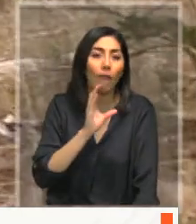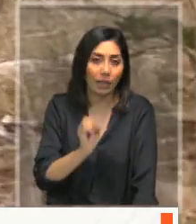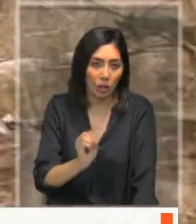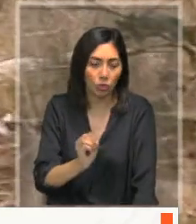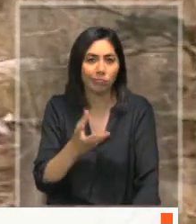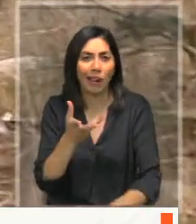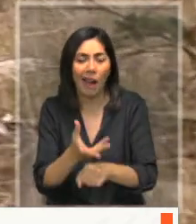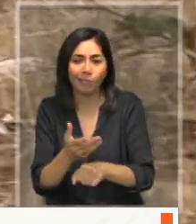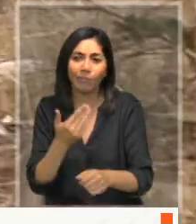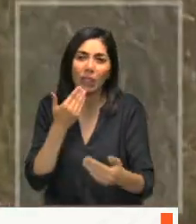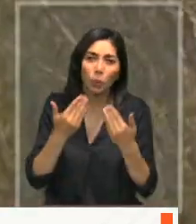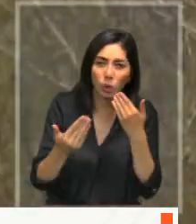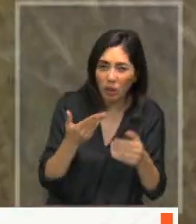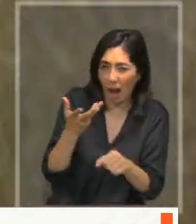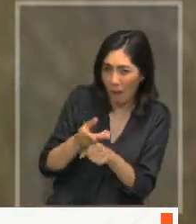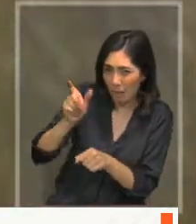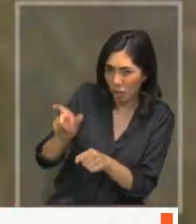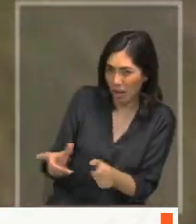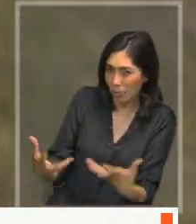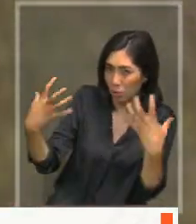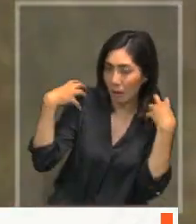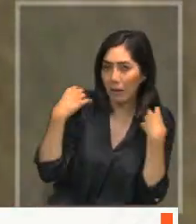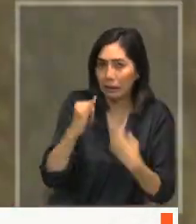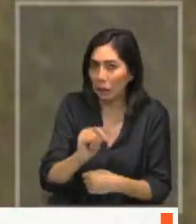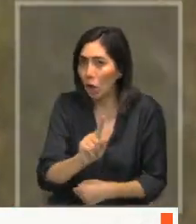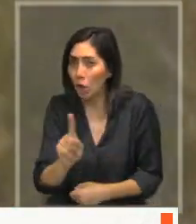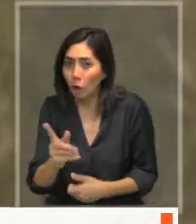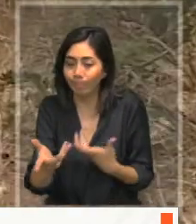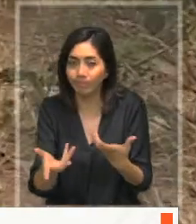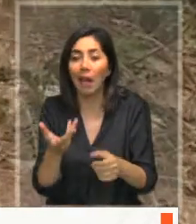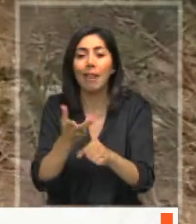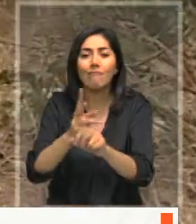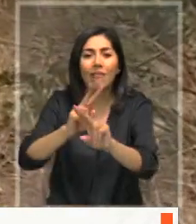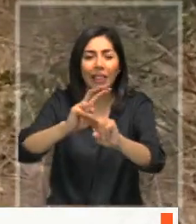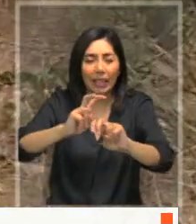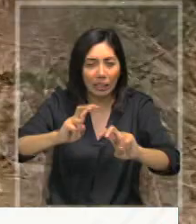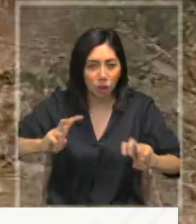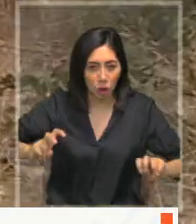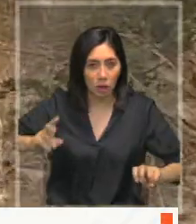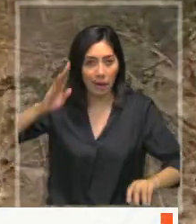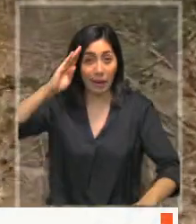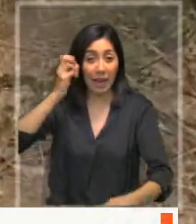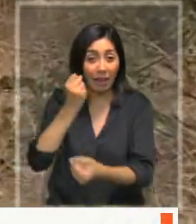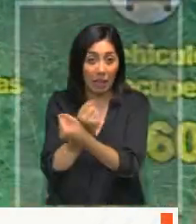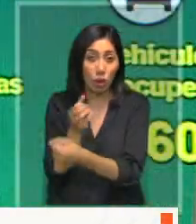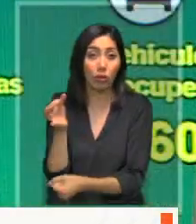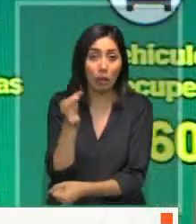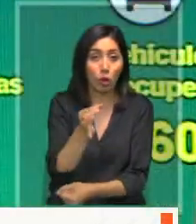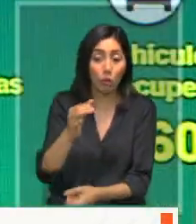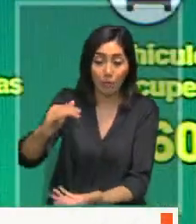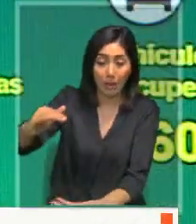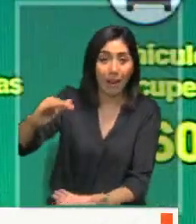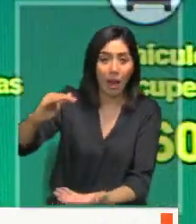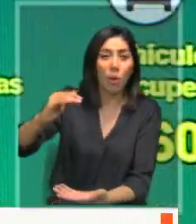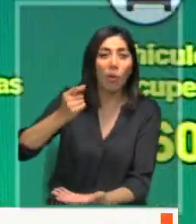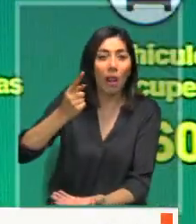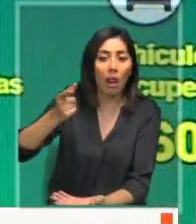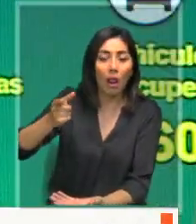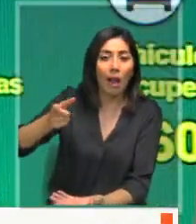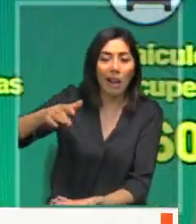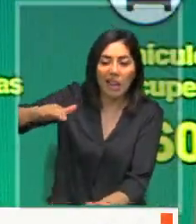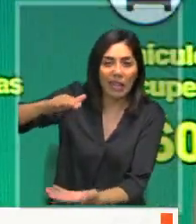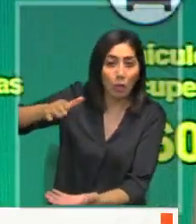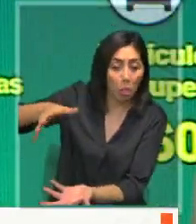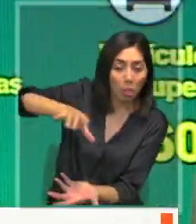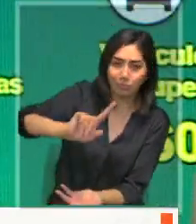la intencionalidad. Tras una serie de peritajes, Carabineros aclaró, era alcohol gel. Y en sí, el alcohol